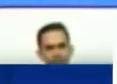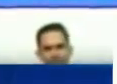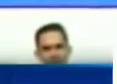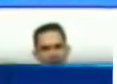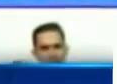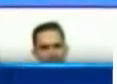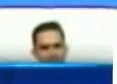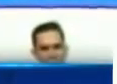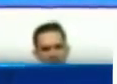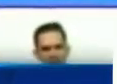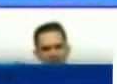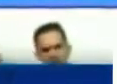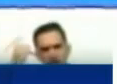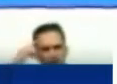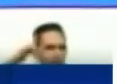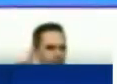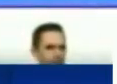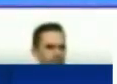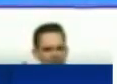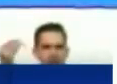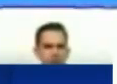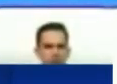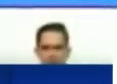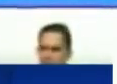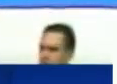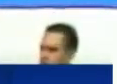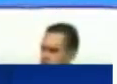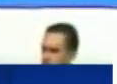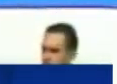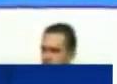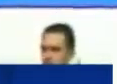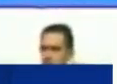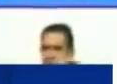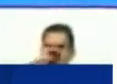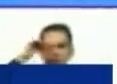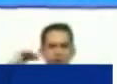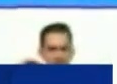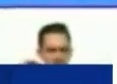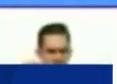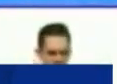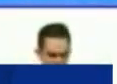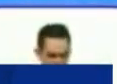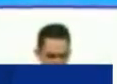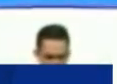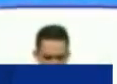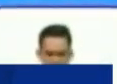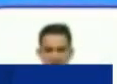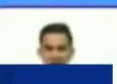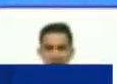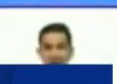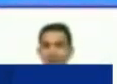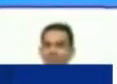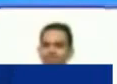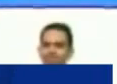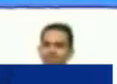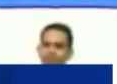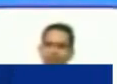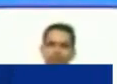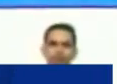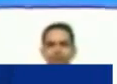capitalismo y la inflación generada por la guerra de Ucrania y el